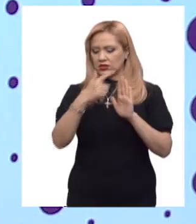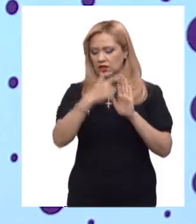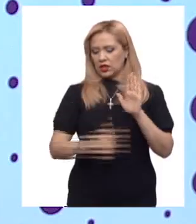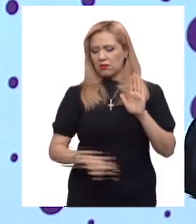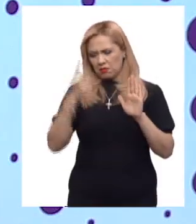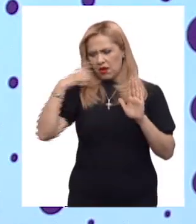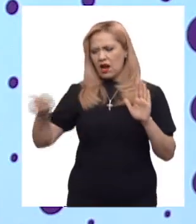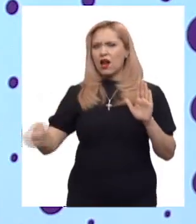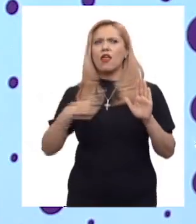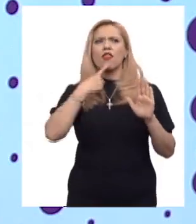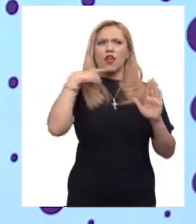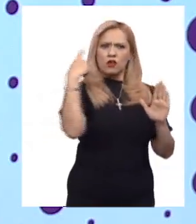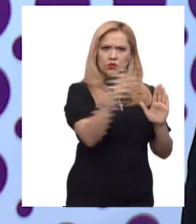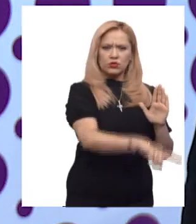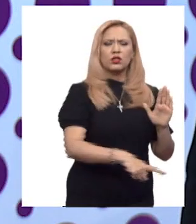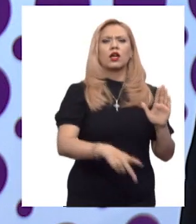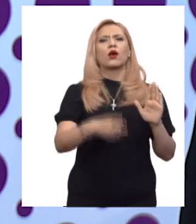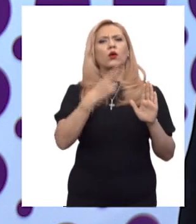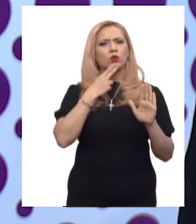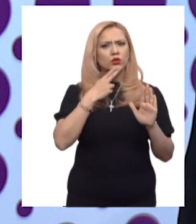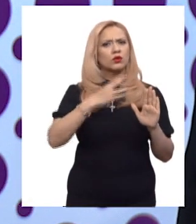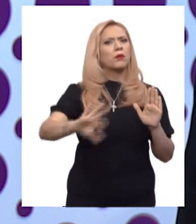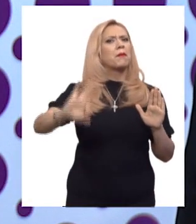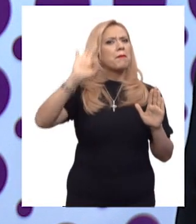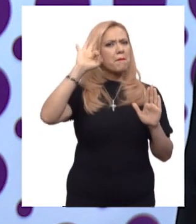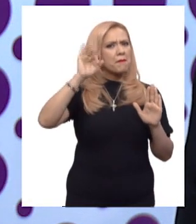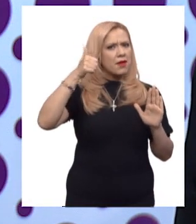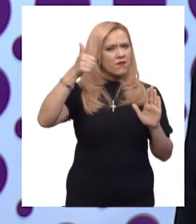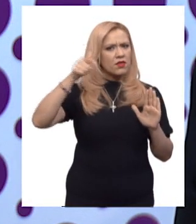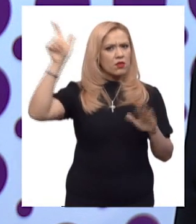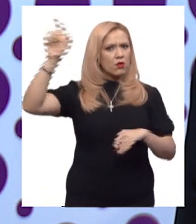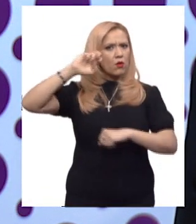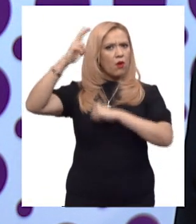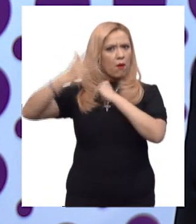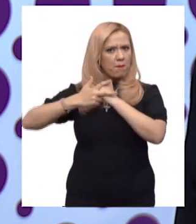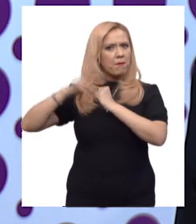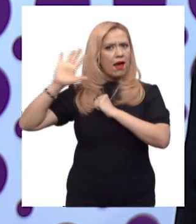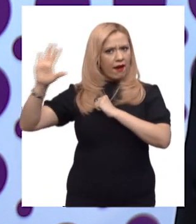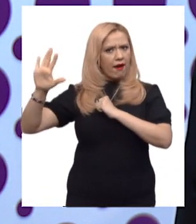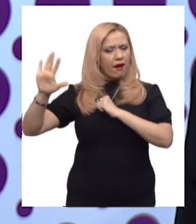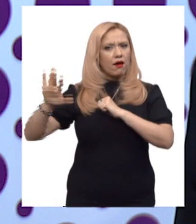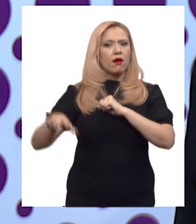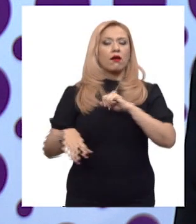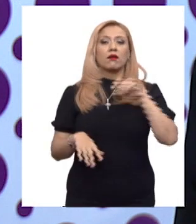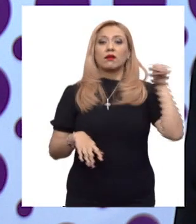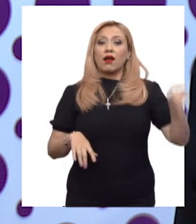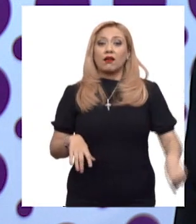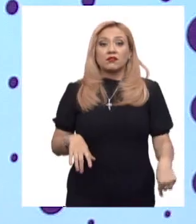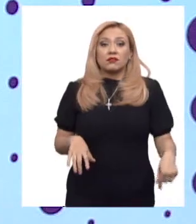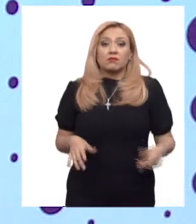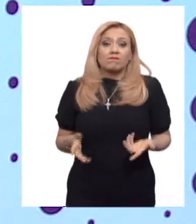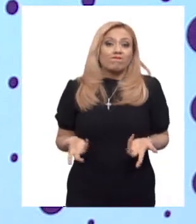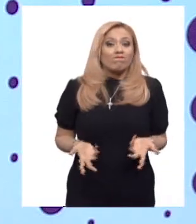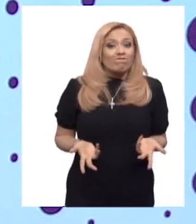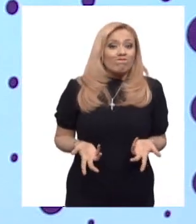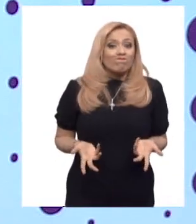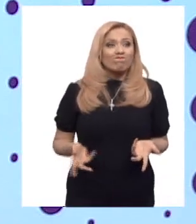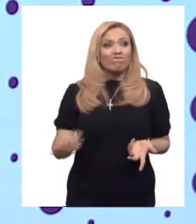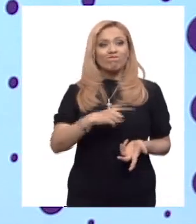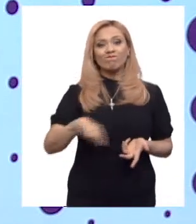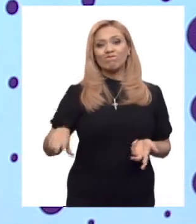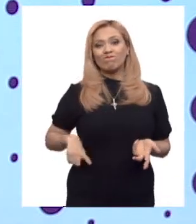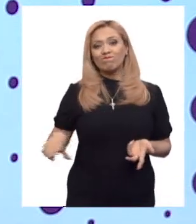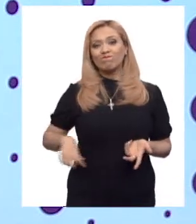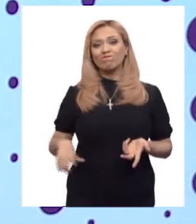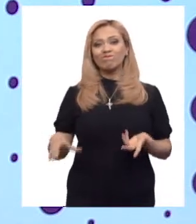que pueda funcionar perfectamente en Europa, pues aquí muy seguramente bajo un Estado que está